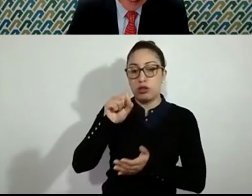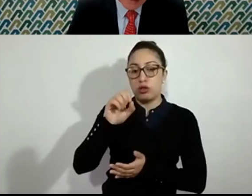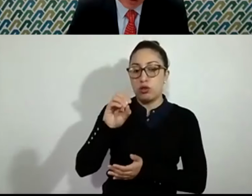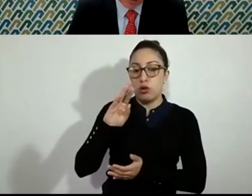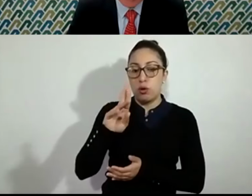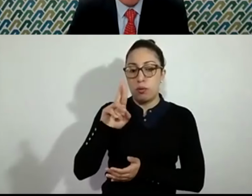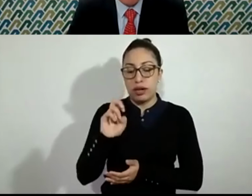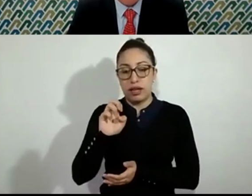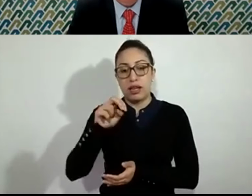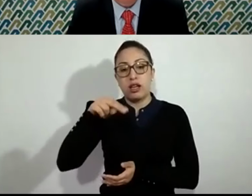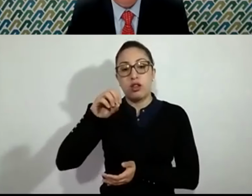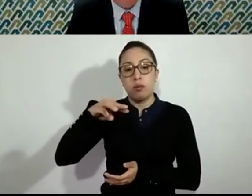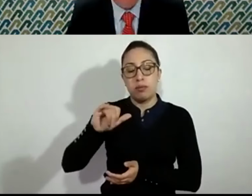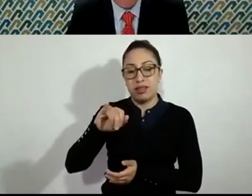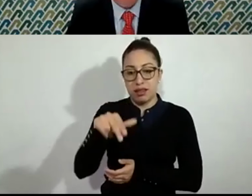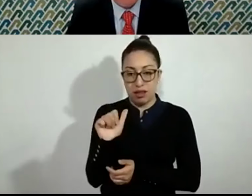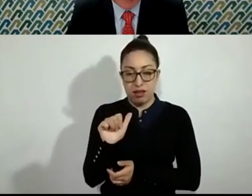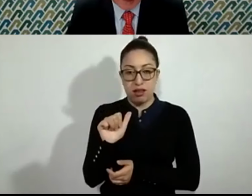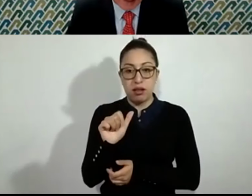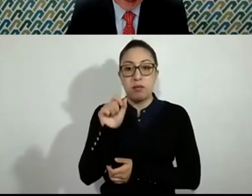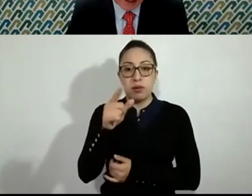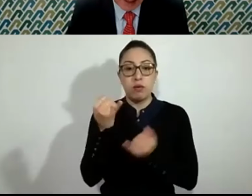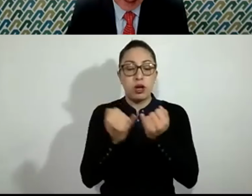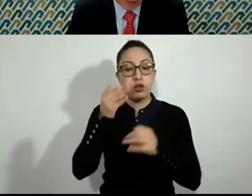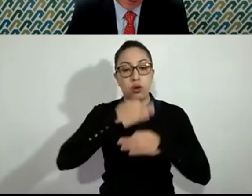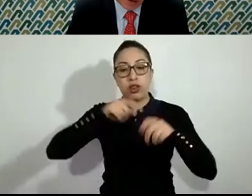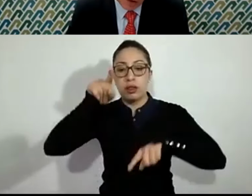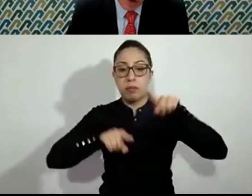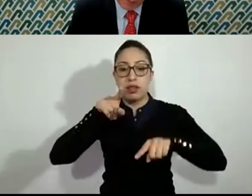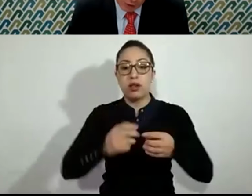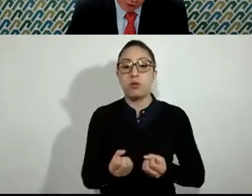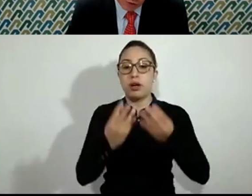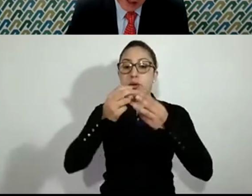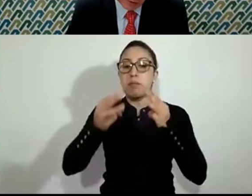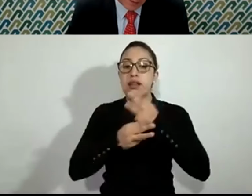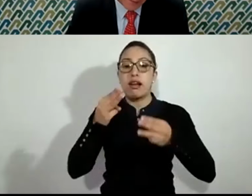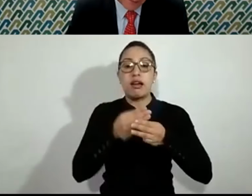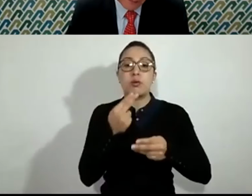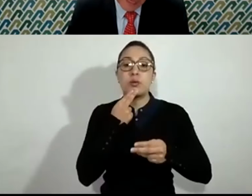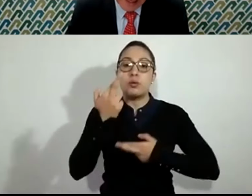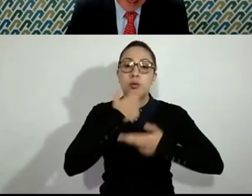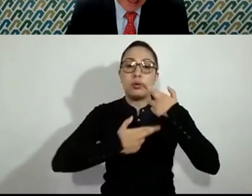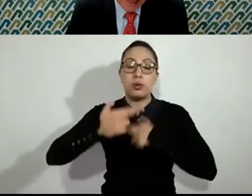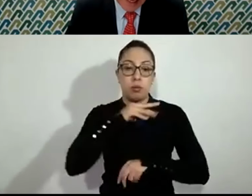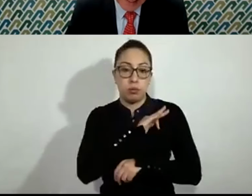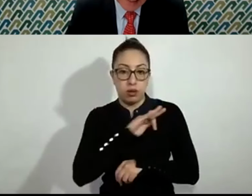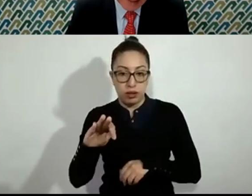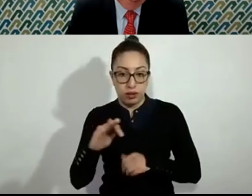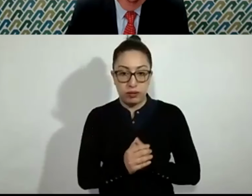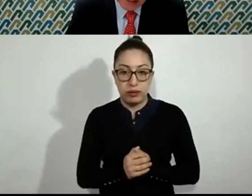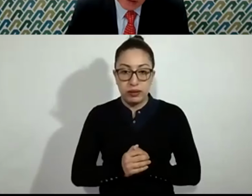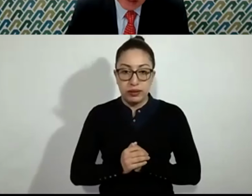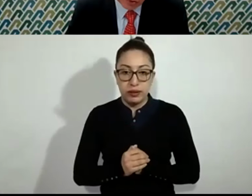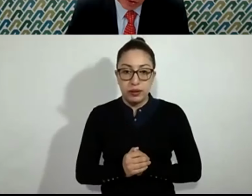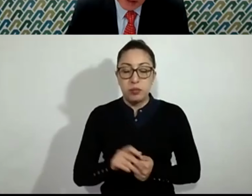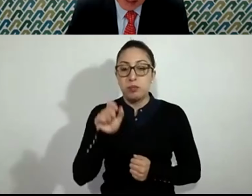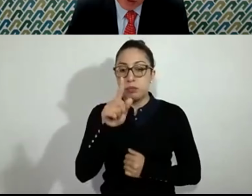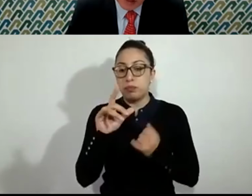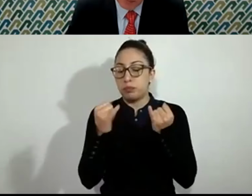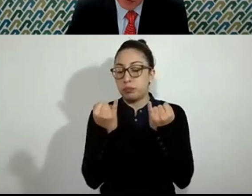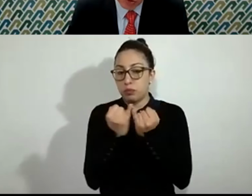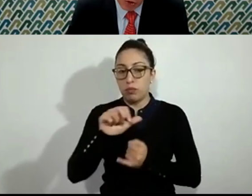30 y hasta 40% de acuerdo al porcentaje de reciclado. Por otro lado, aquellas empresas o